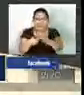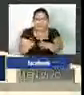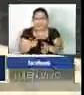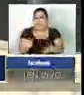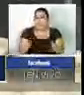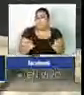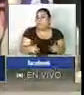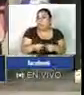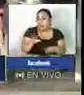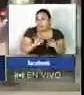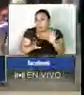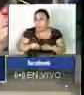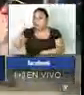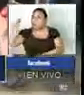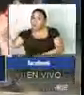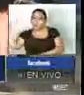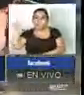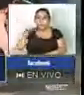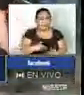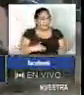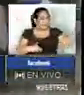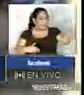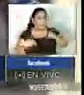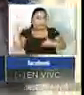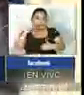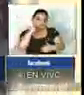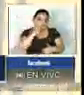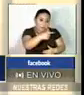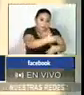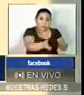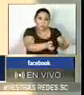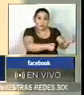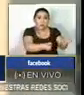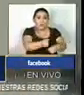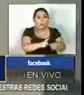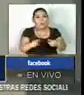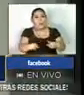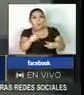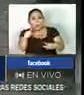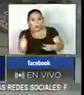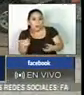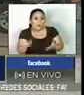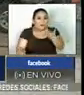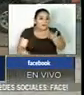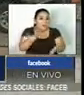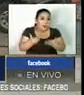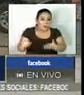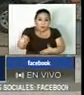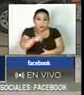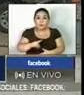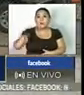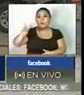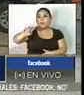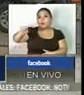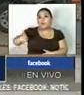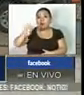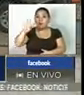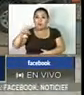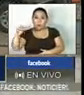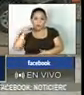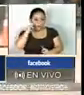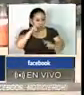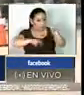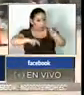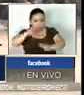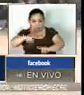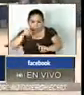Algunos porque retornaron al país de diferentes partes del mundo, otros porque son de las más de 2.400 personas que las autoridades